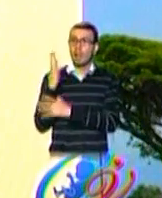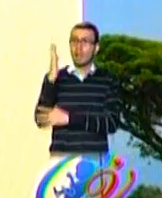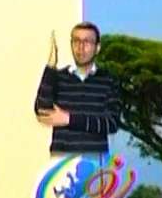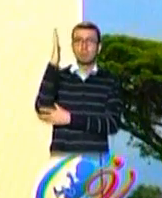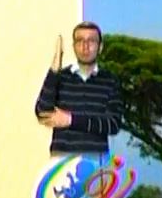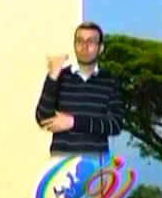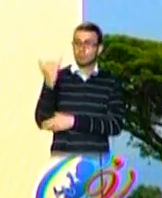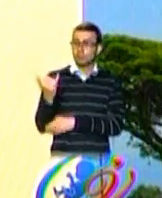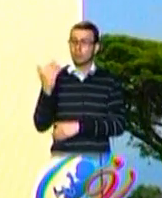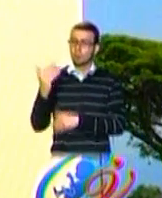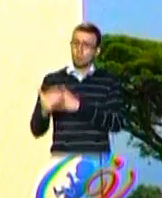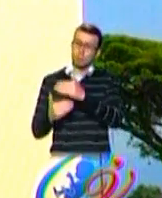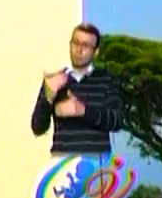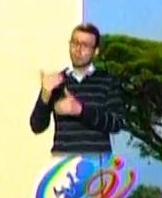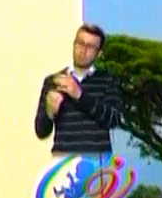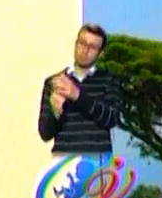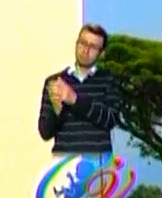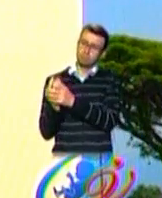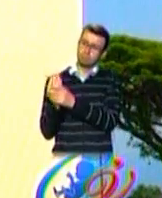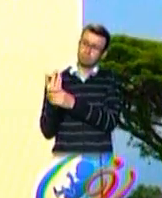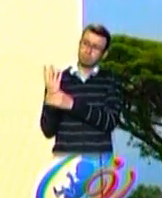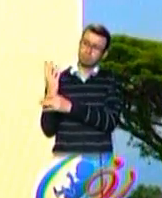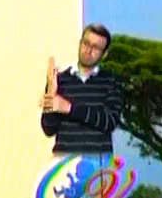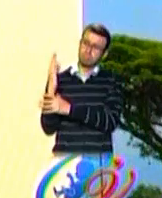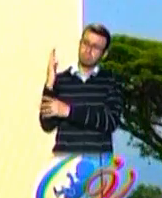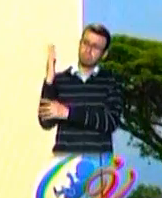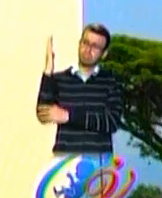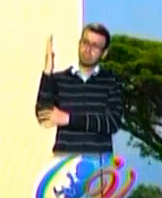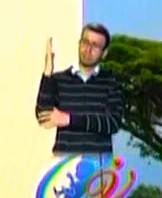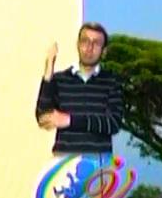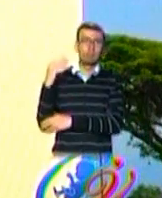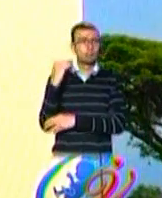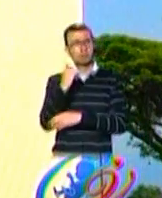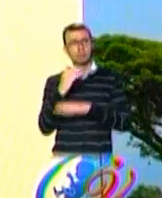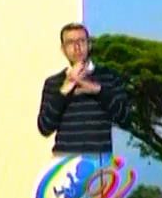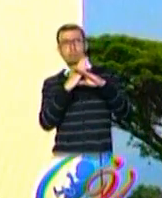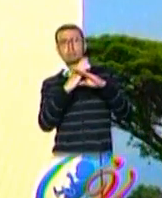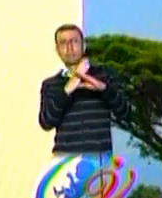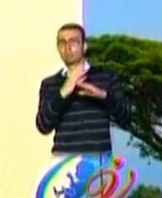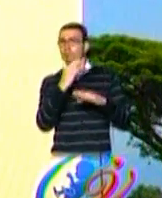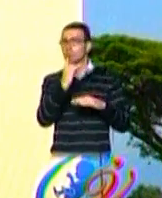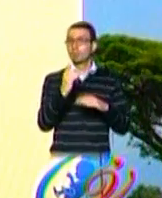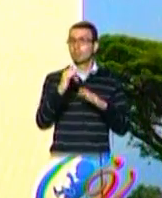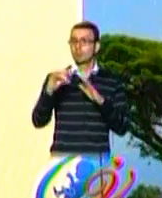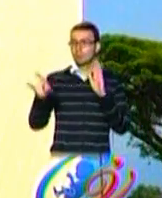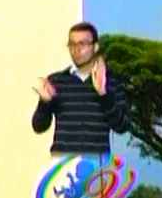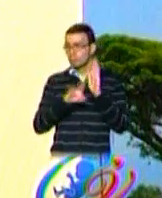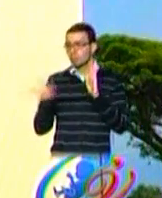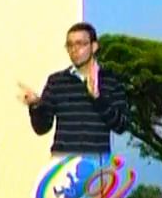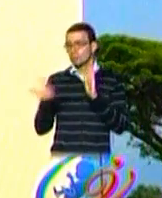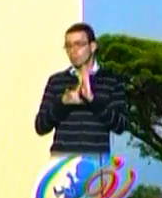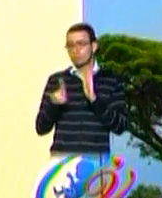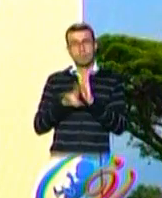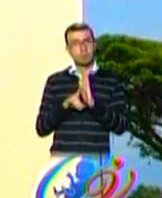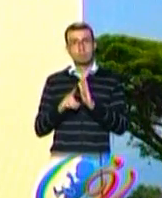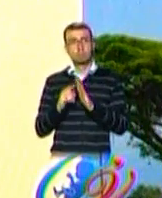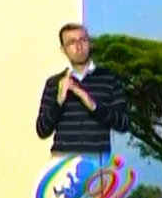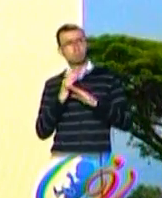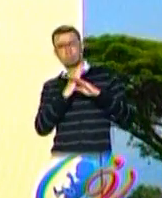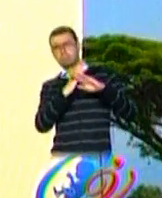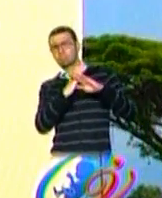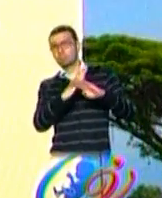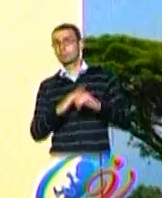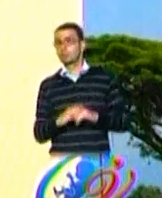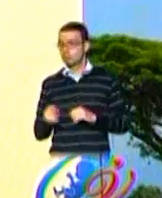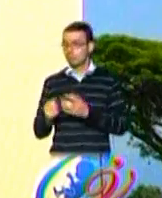su proceso de crecimiento, esquivan las radiaciones electromagnéticas. Un árbol,